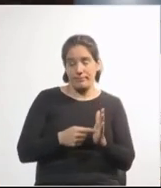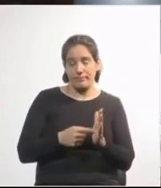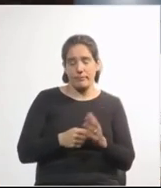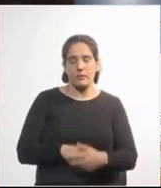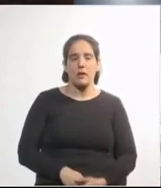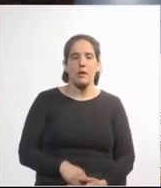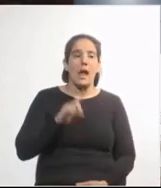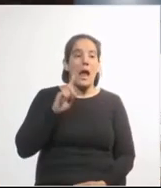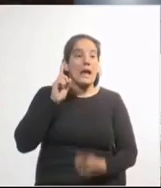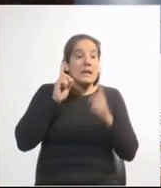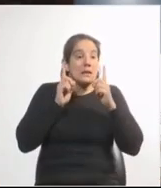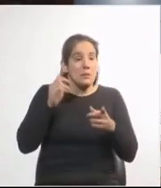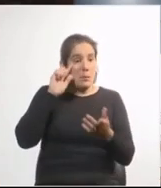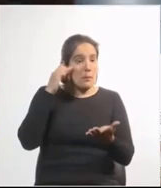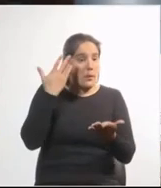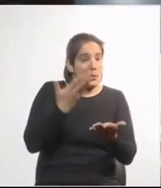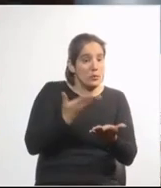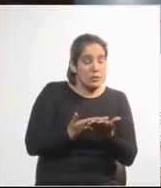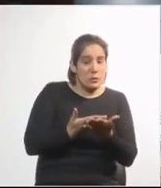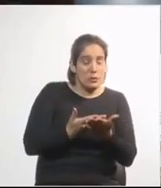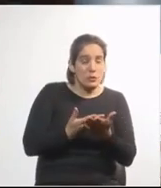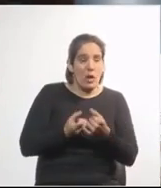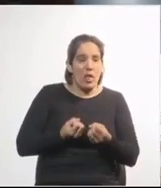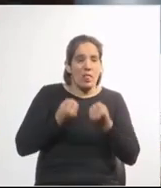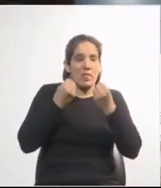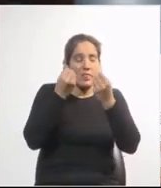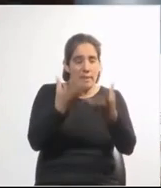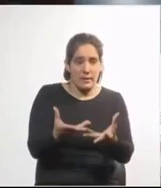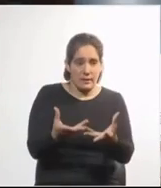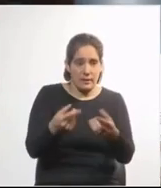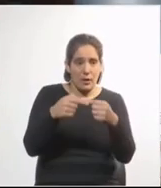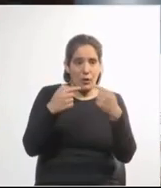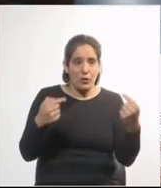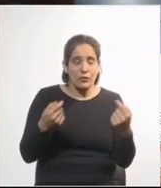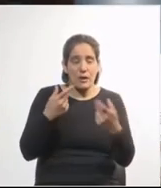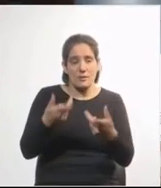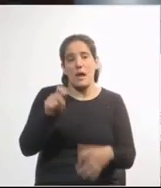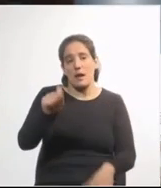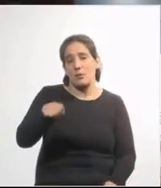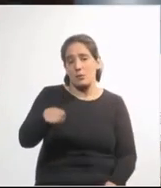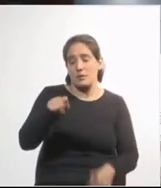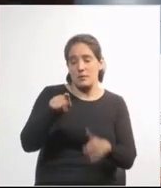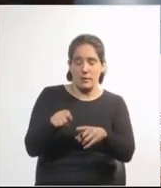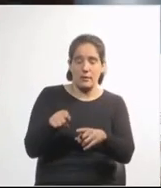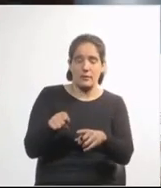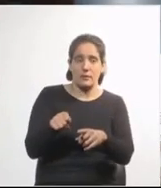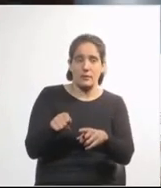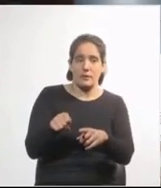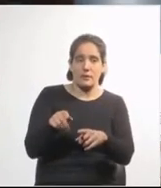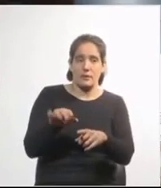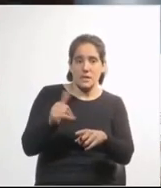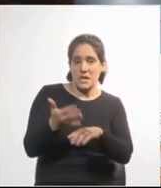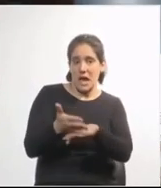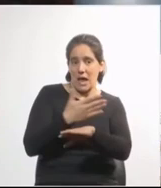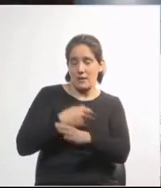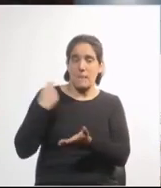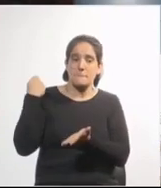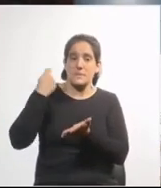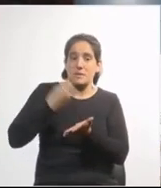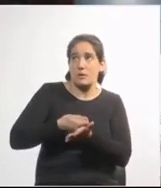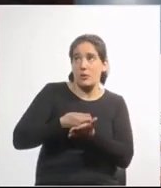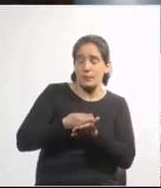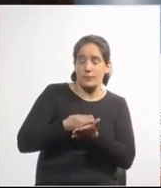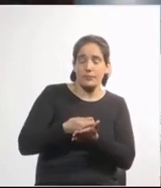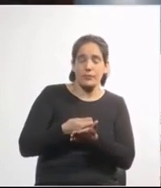Propusimos reforzar los recursos destinados al sistema de justicia, particularmente atender a las solicitudes de la Suprema Corte